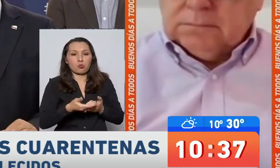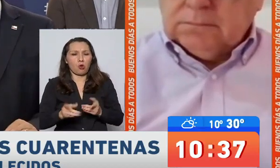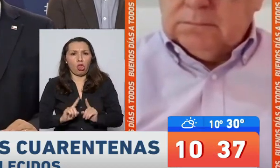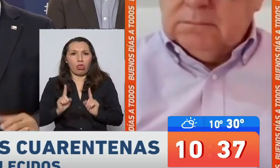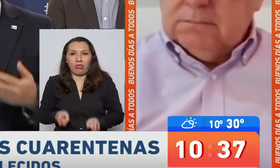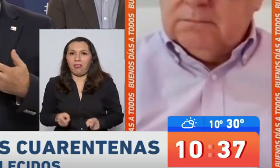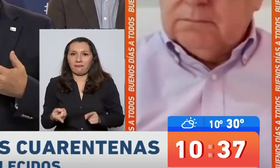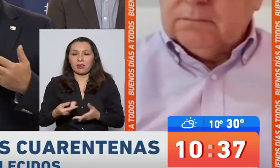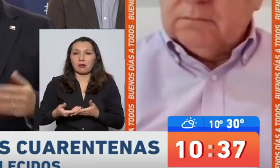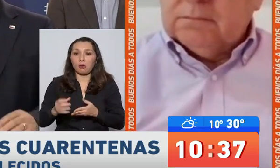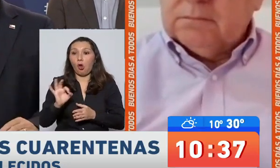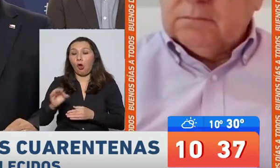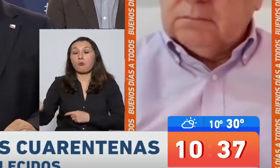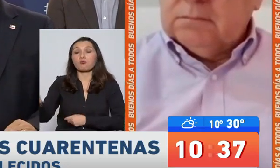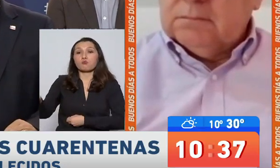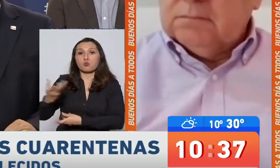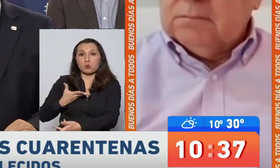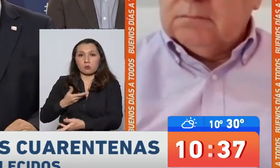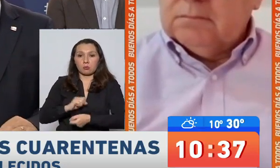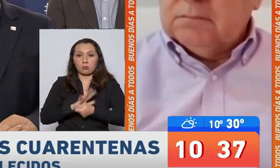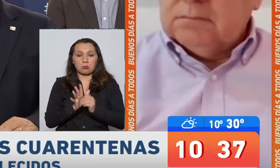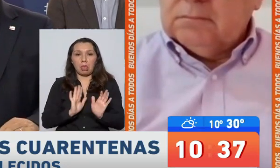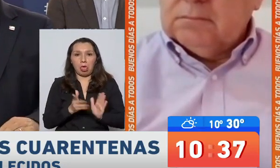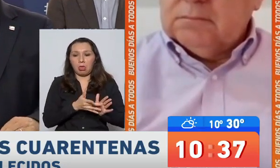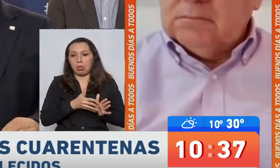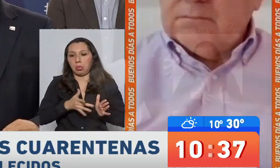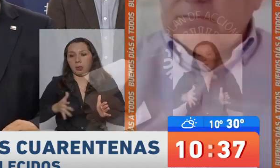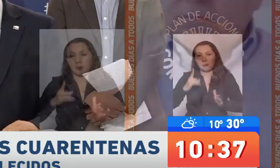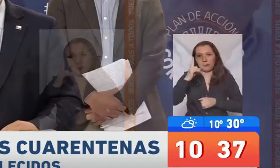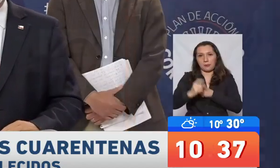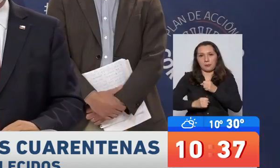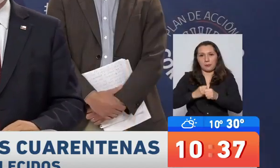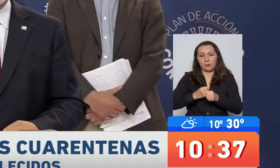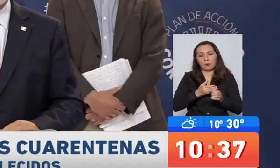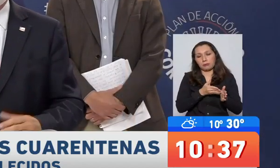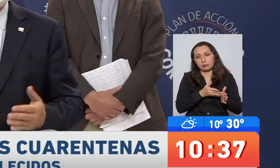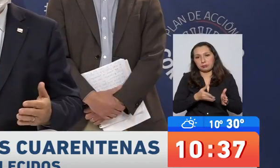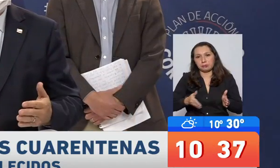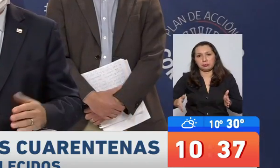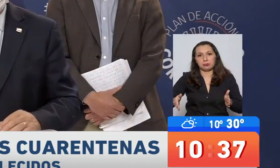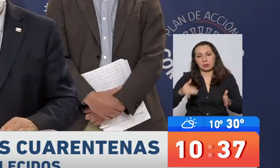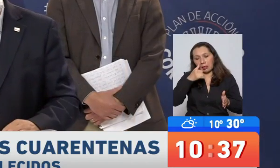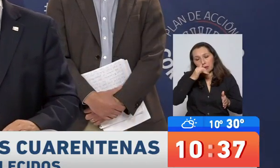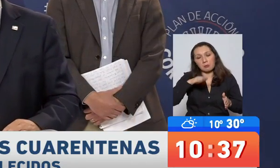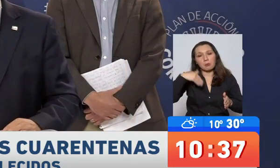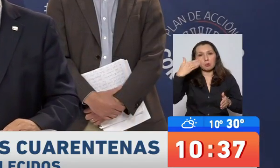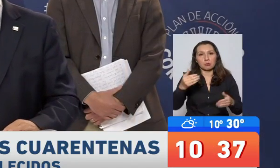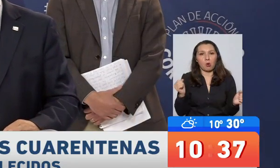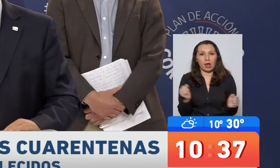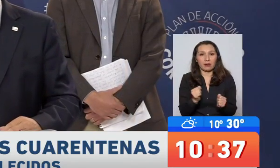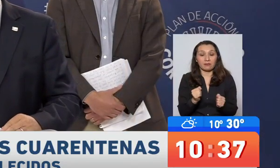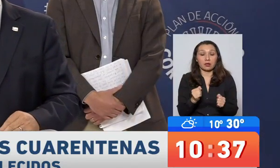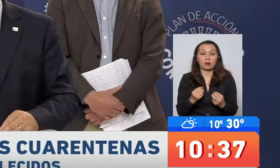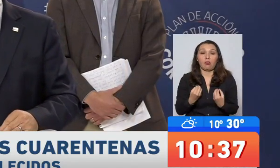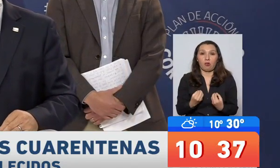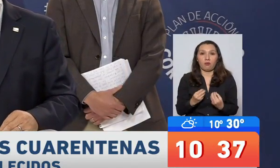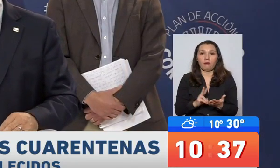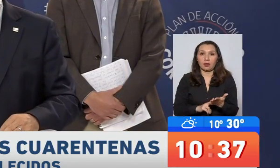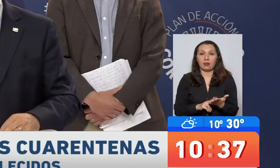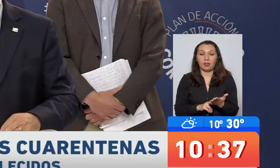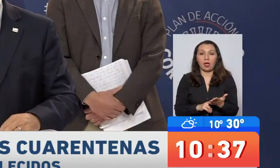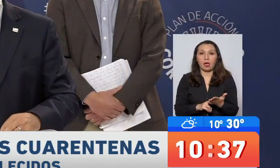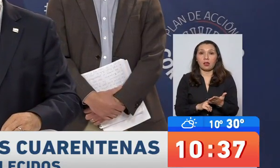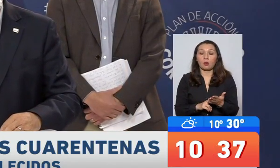deberían contagiarse ellos durante el próximo invierno, que evidentemente va a